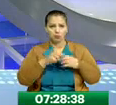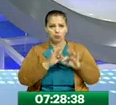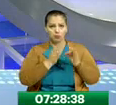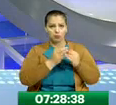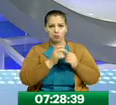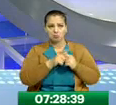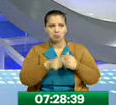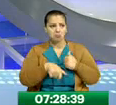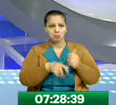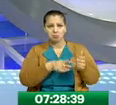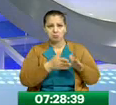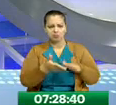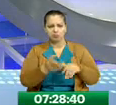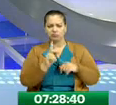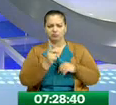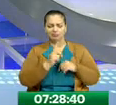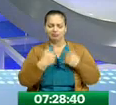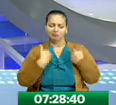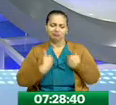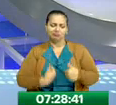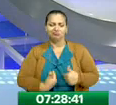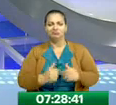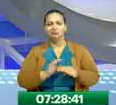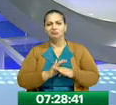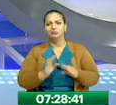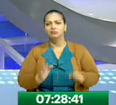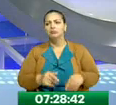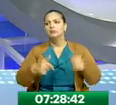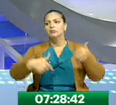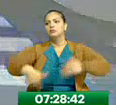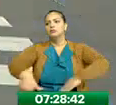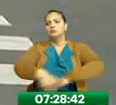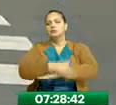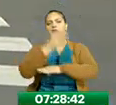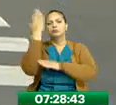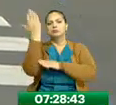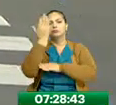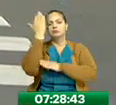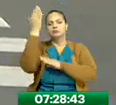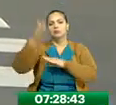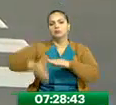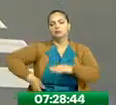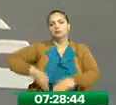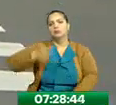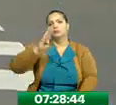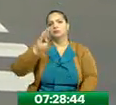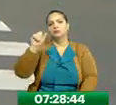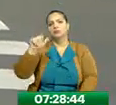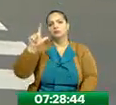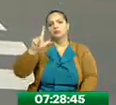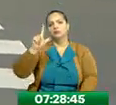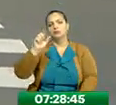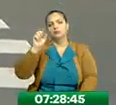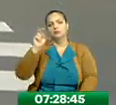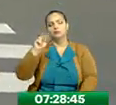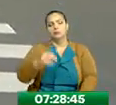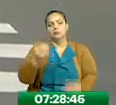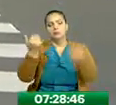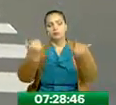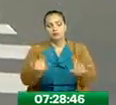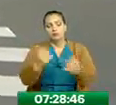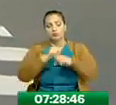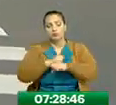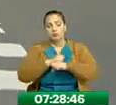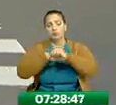comento, la noticia se genera en la intersección de las calles Tunguragua y Clemente Ballén, centro de Guayaquil. Les comento que los habitantes de